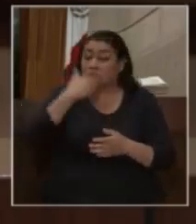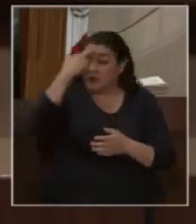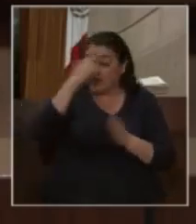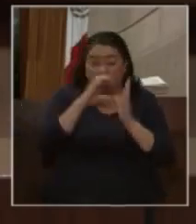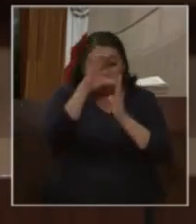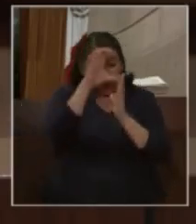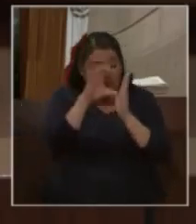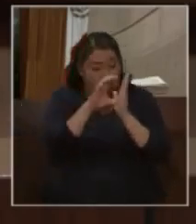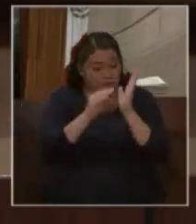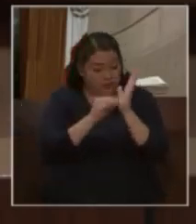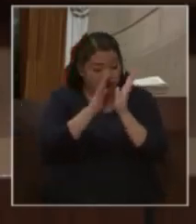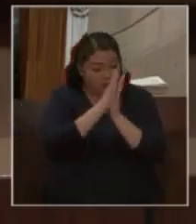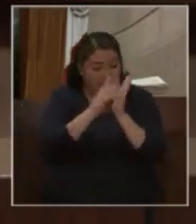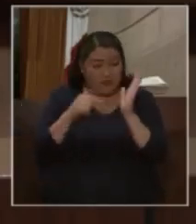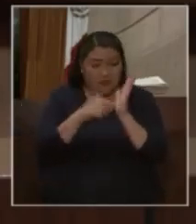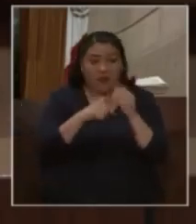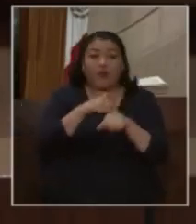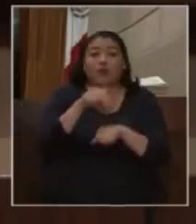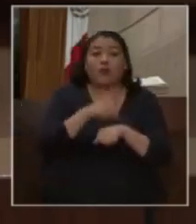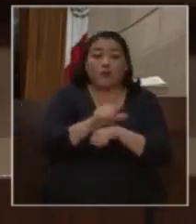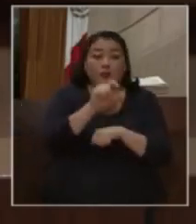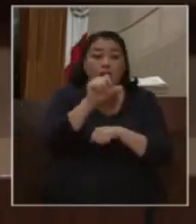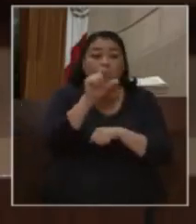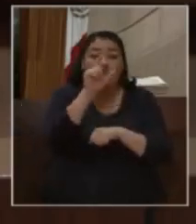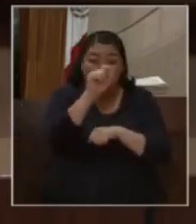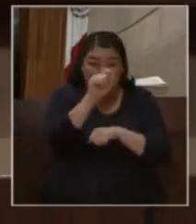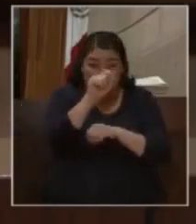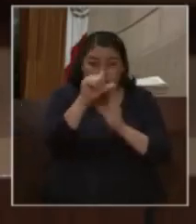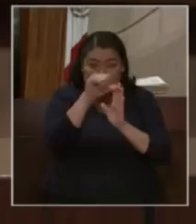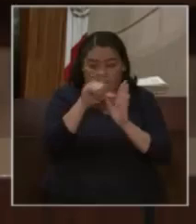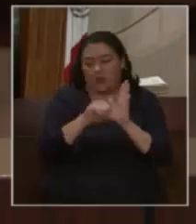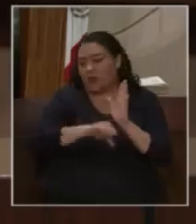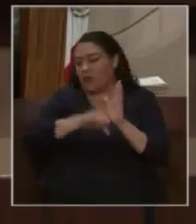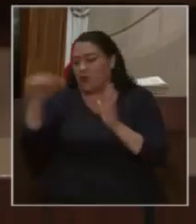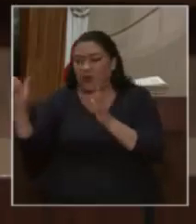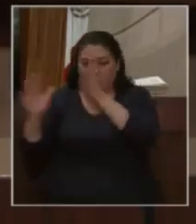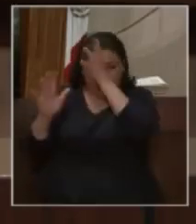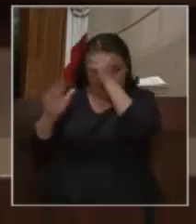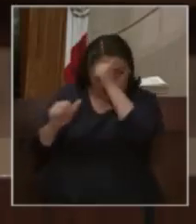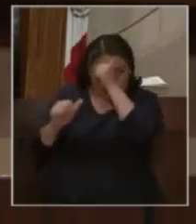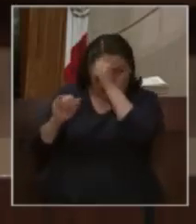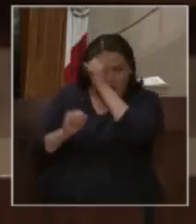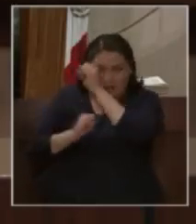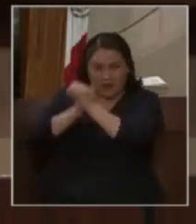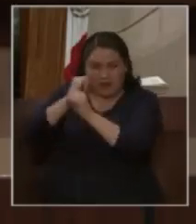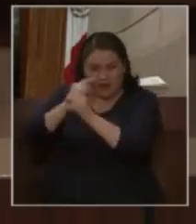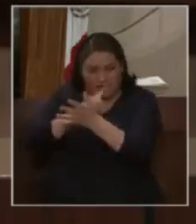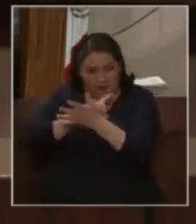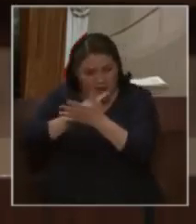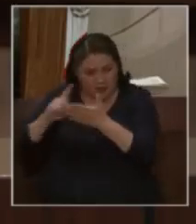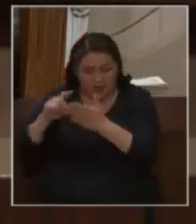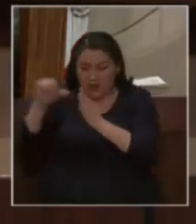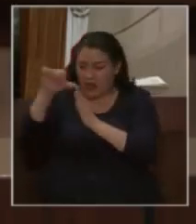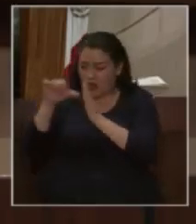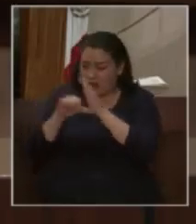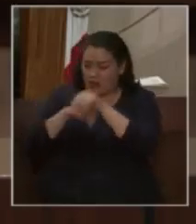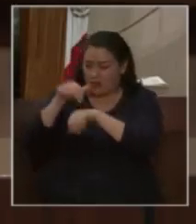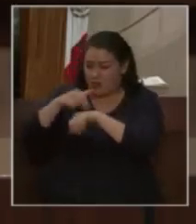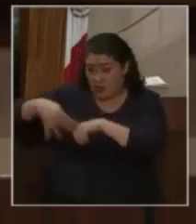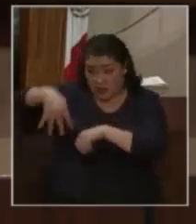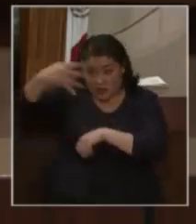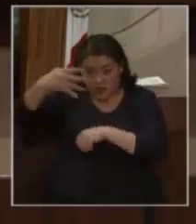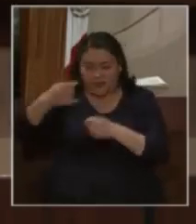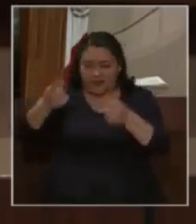en su artículo 20, como el Pacto Internacional de los Derechos Civiles y Políticos, en el artículo 14, y